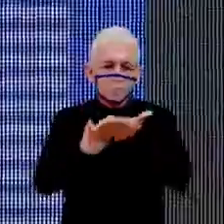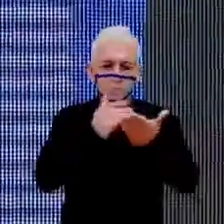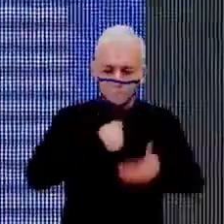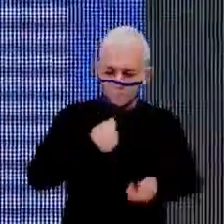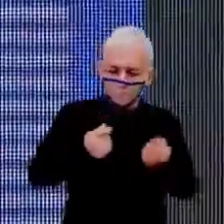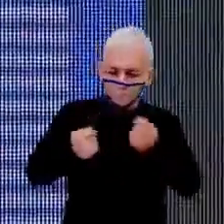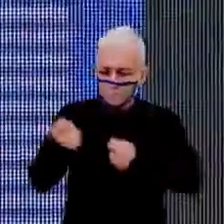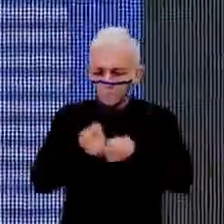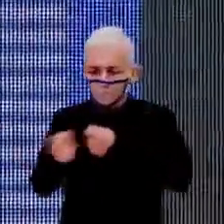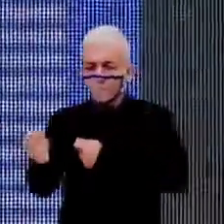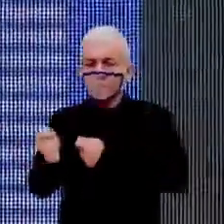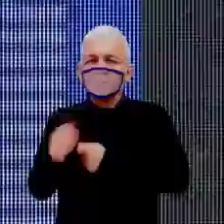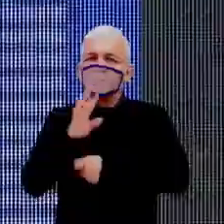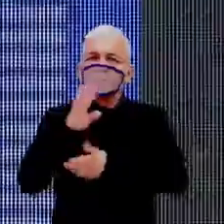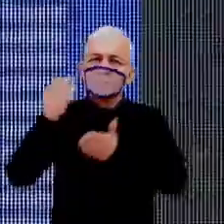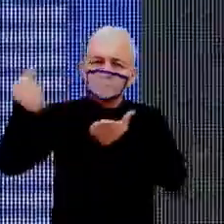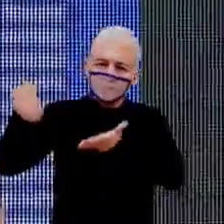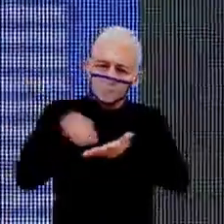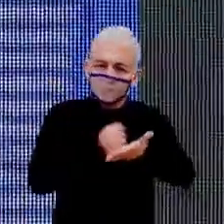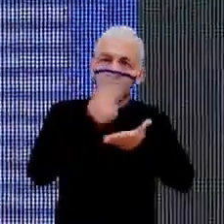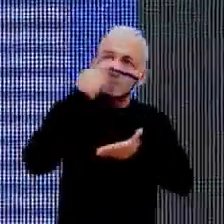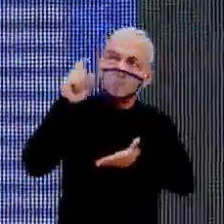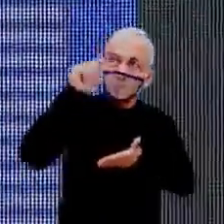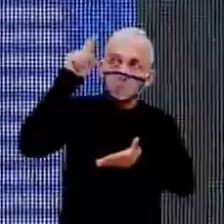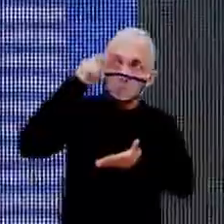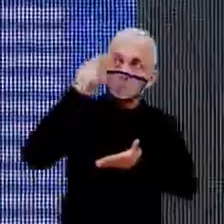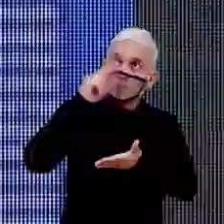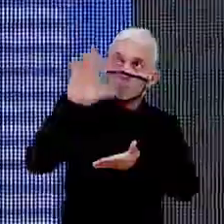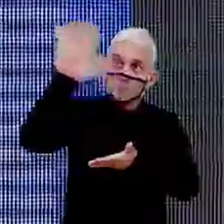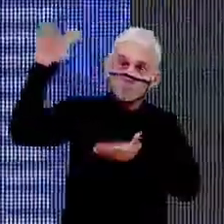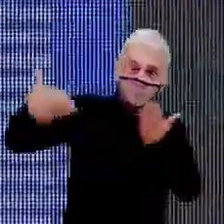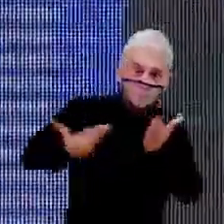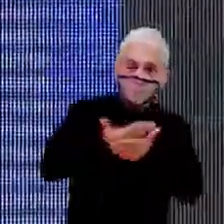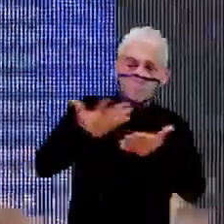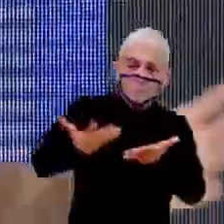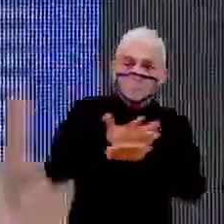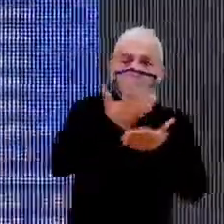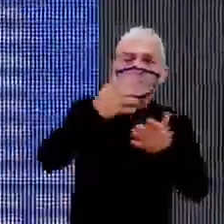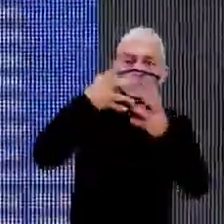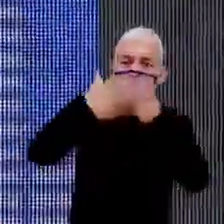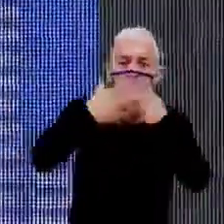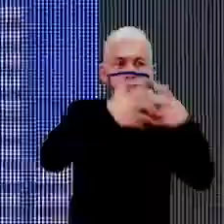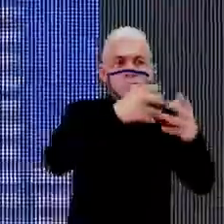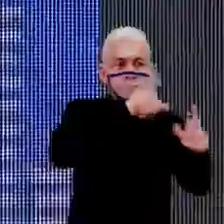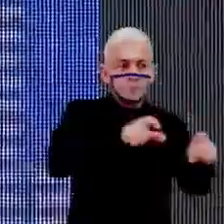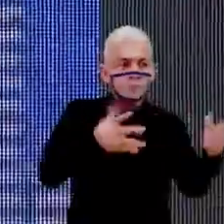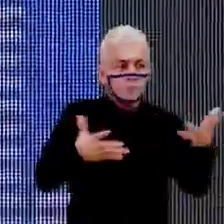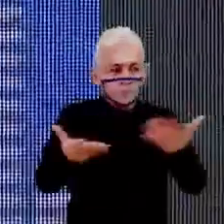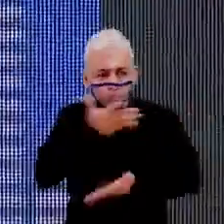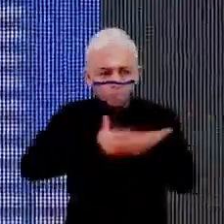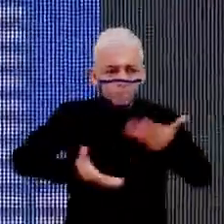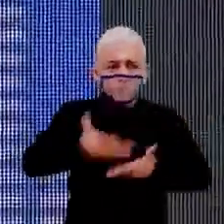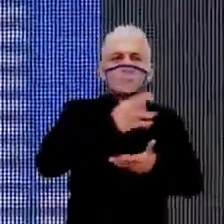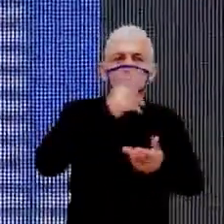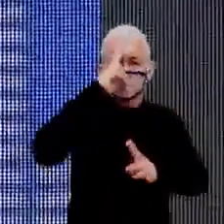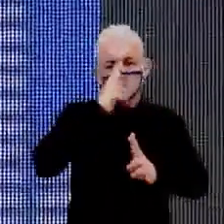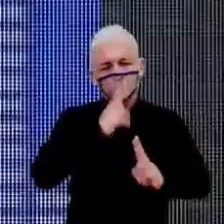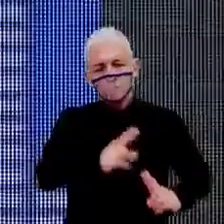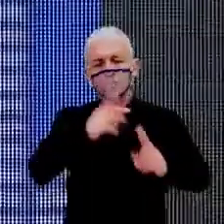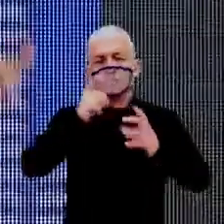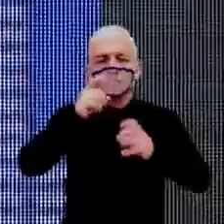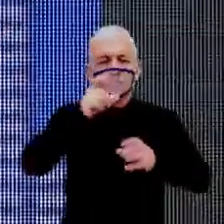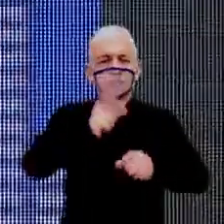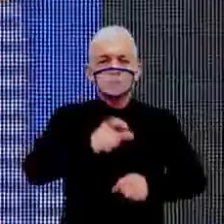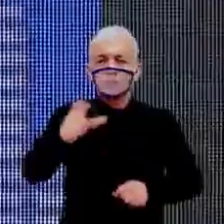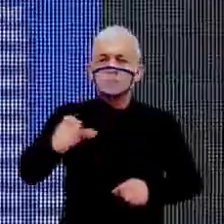la ayuda y el concierto del gobierno nacional y de la gente y de cada persona en la comunidad, vamos a dignificar y generar